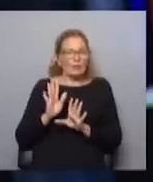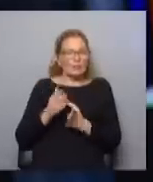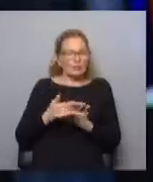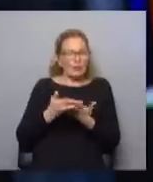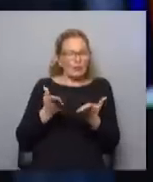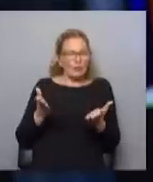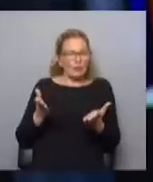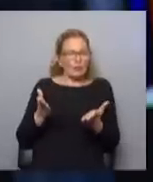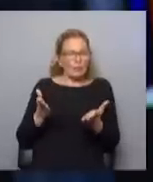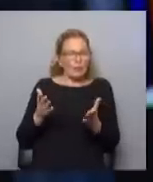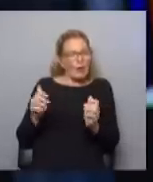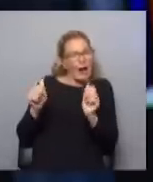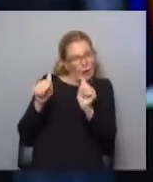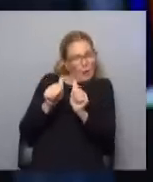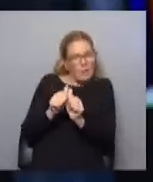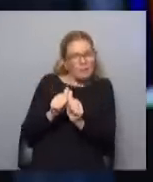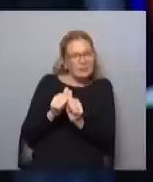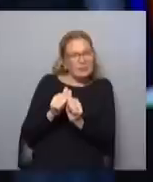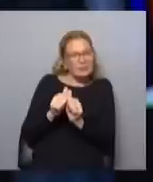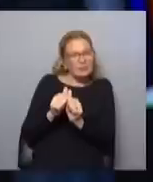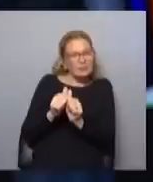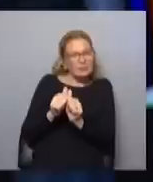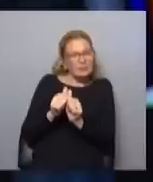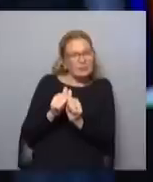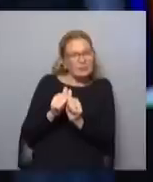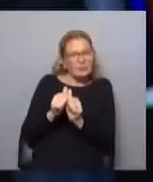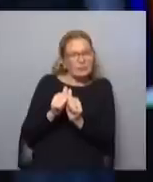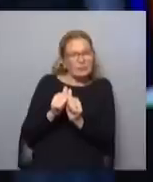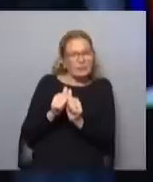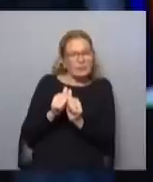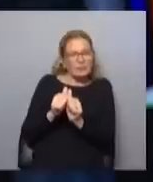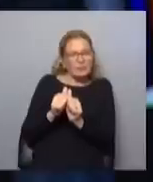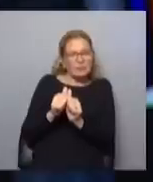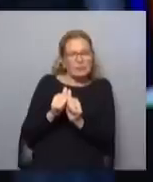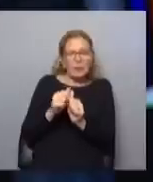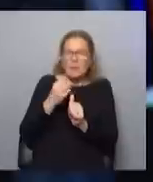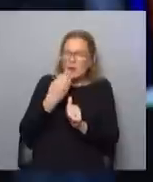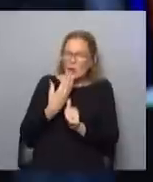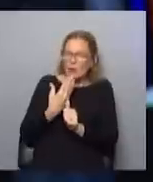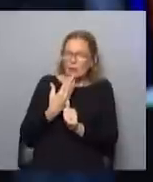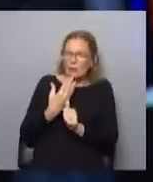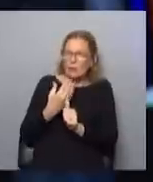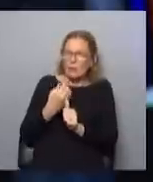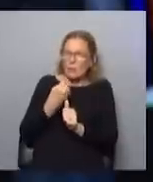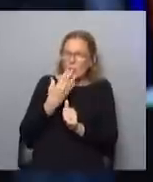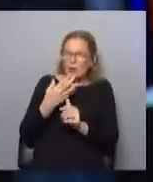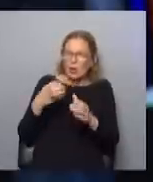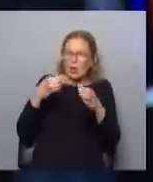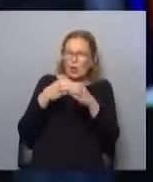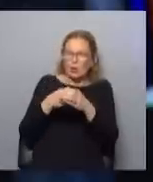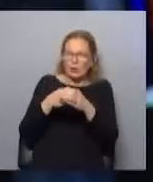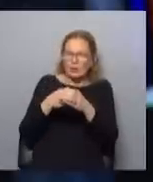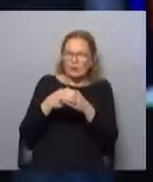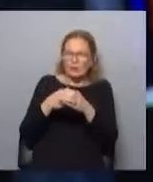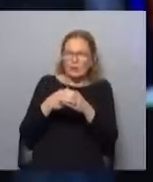el acompañamiento en su mejor performance es decir un buen congreso del partido comunista es buena